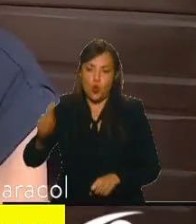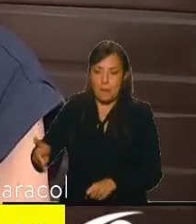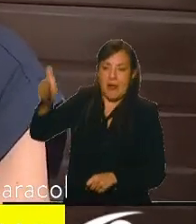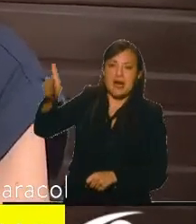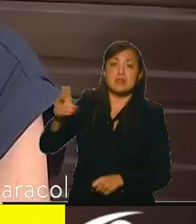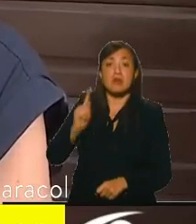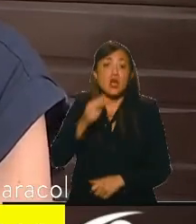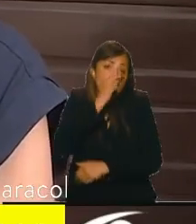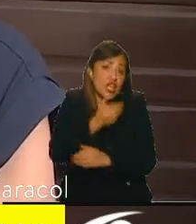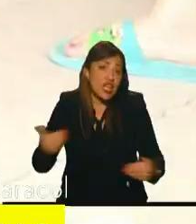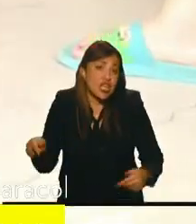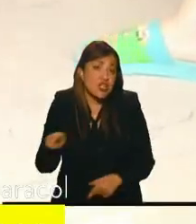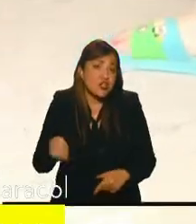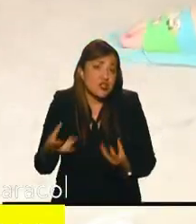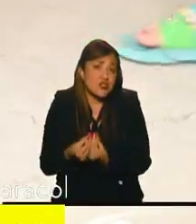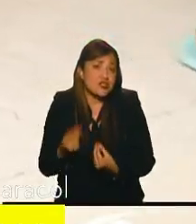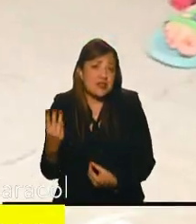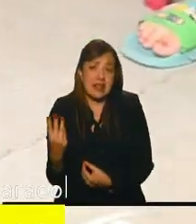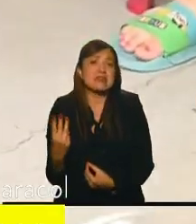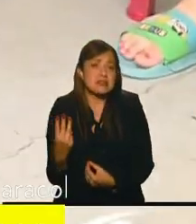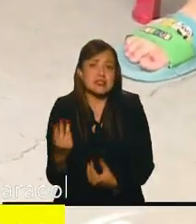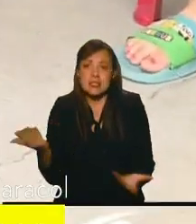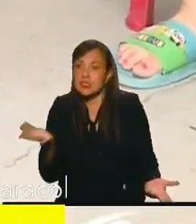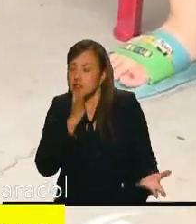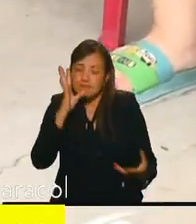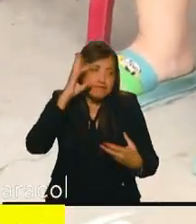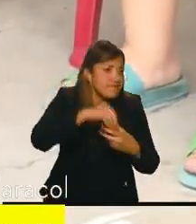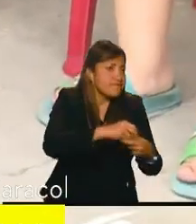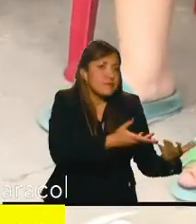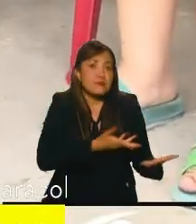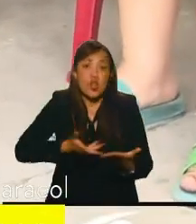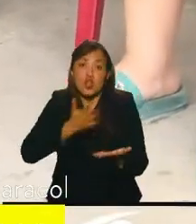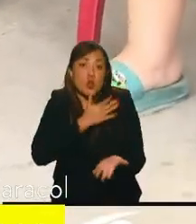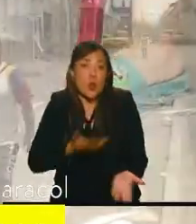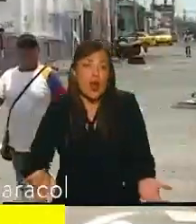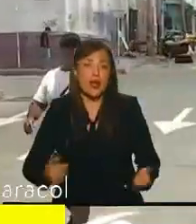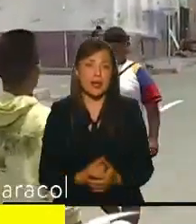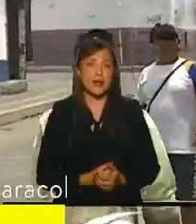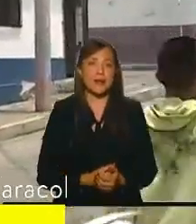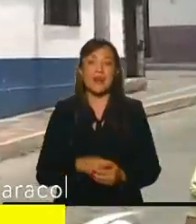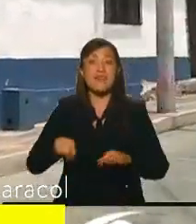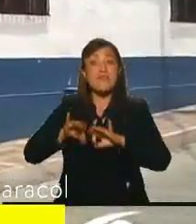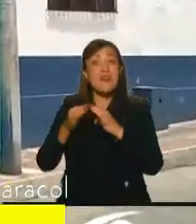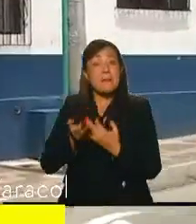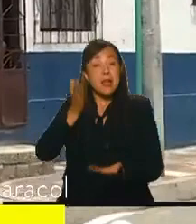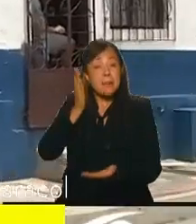son niños. No tenemos en donde pasar la noche. La